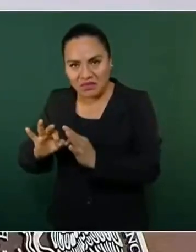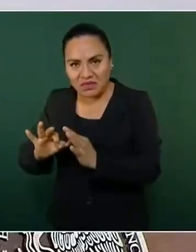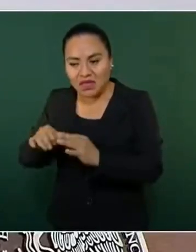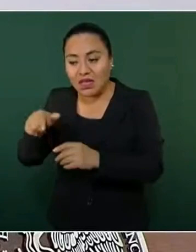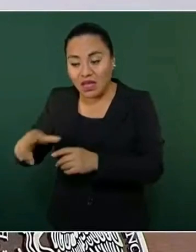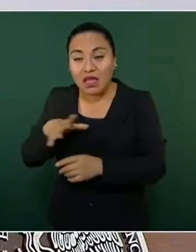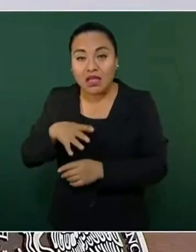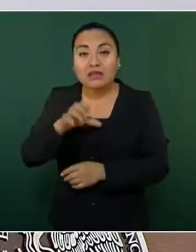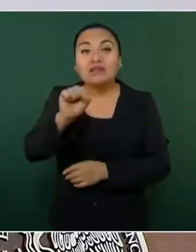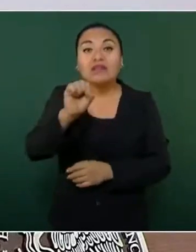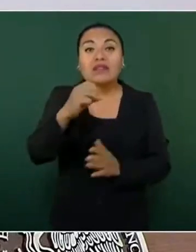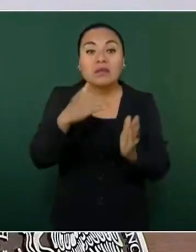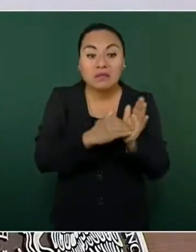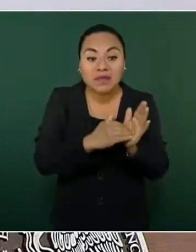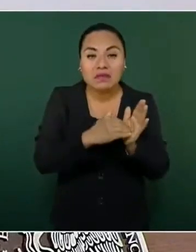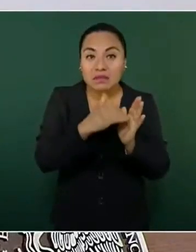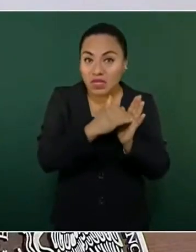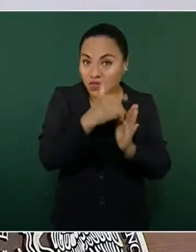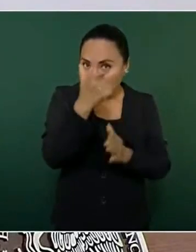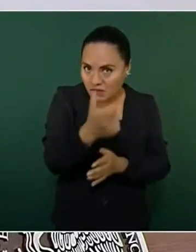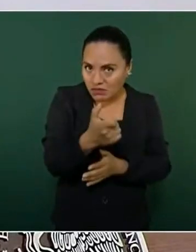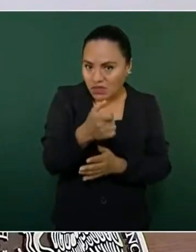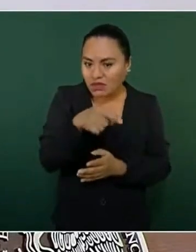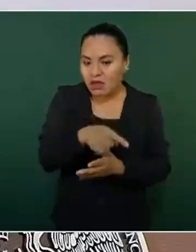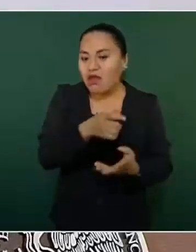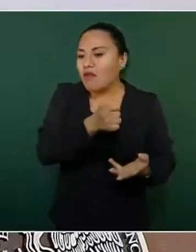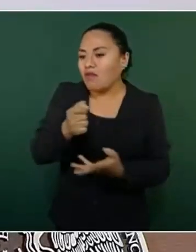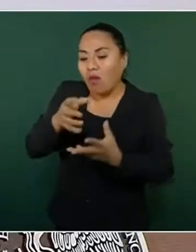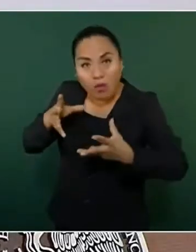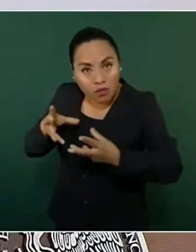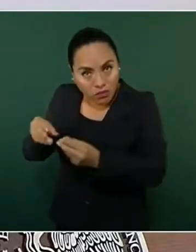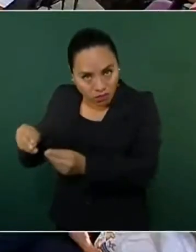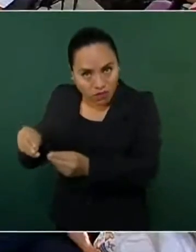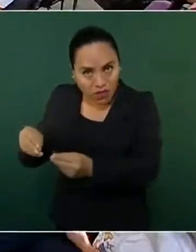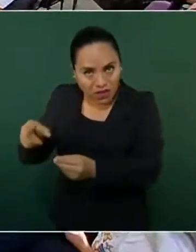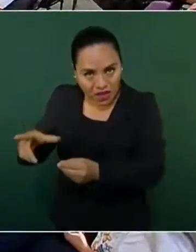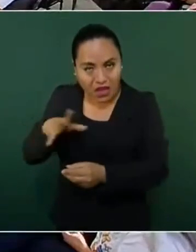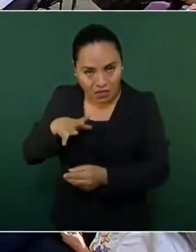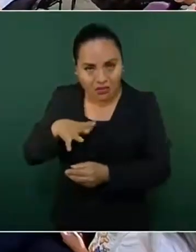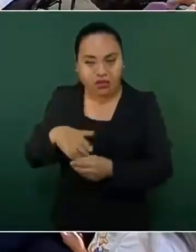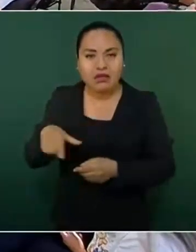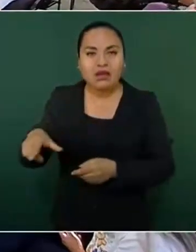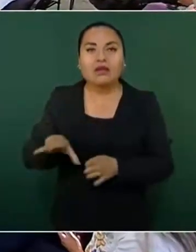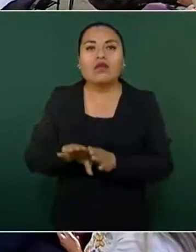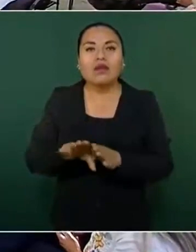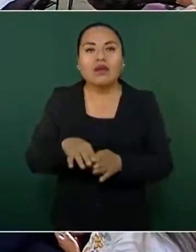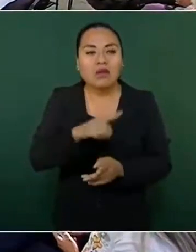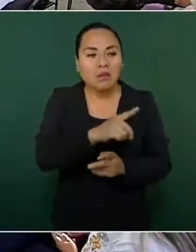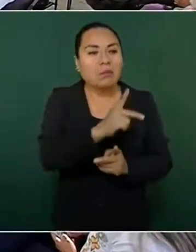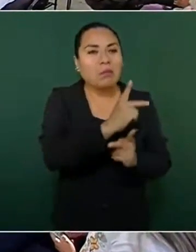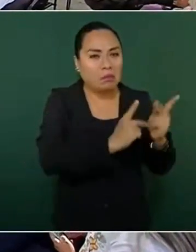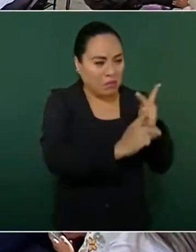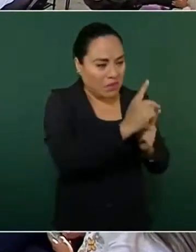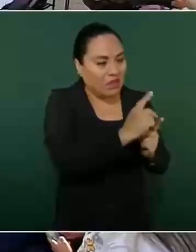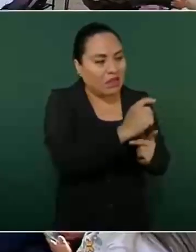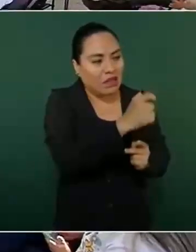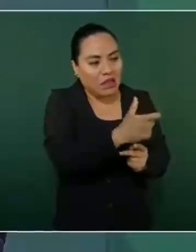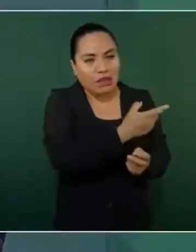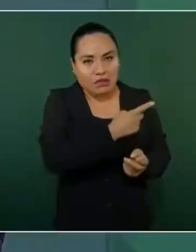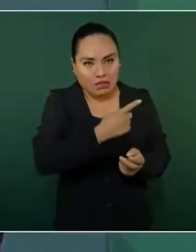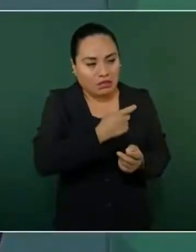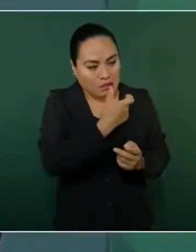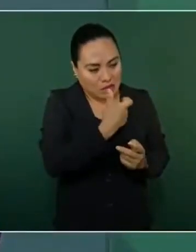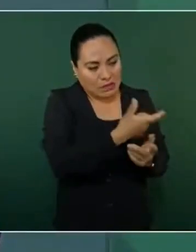pesos de inversión. No es crédito, es presupuesto público.